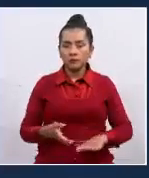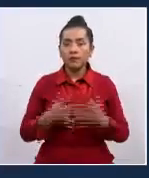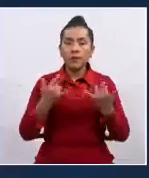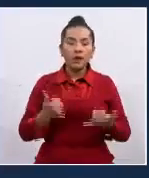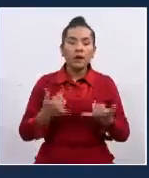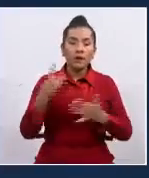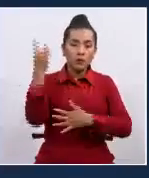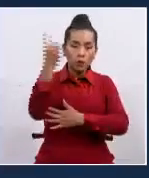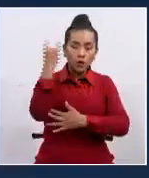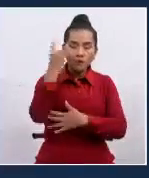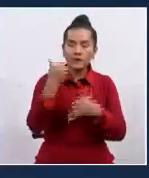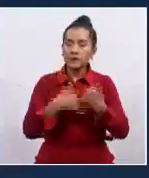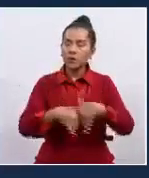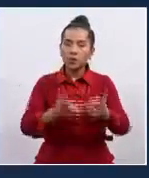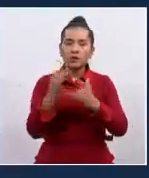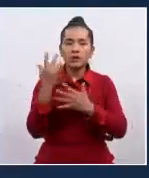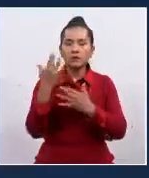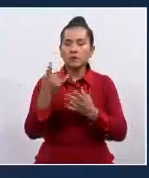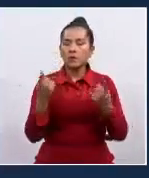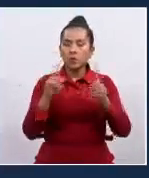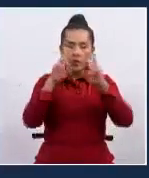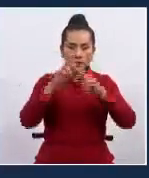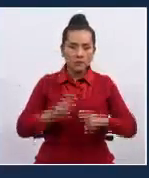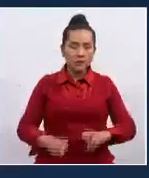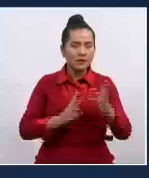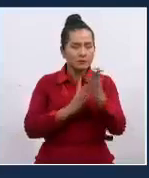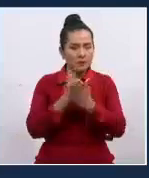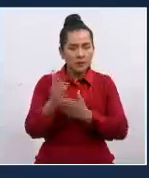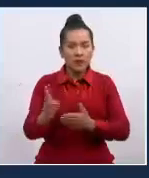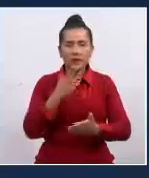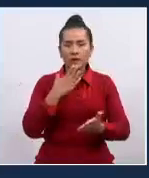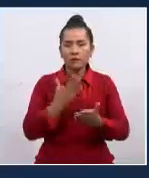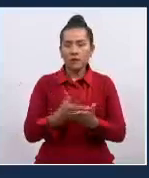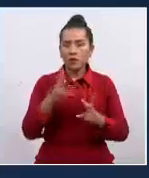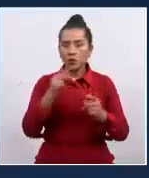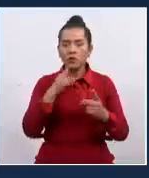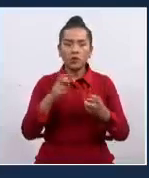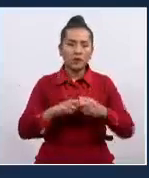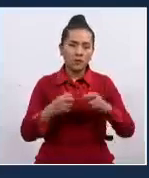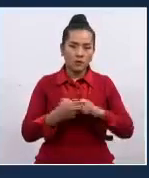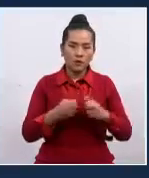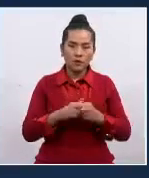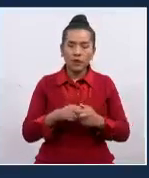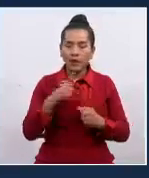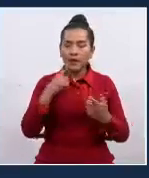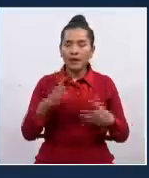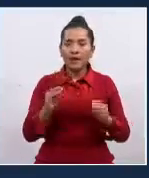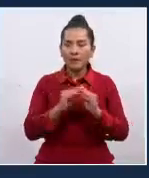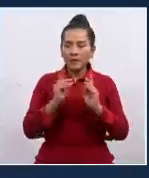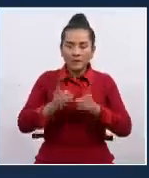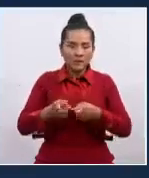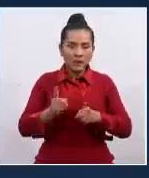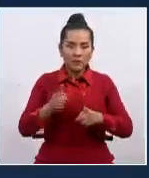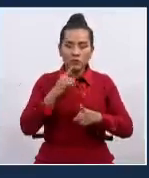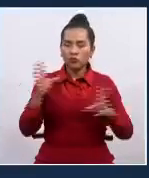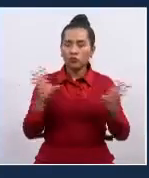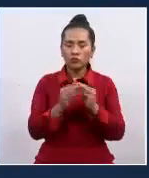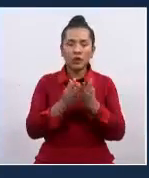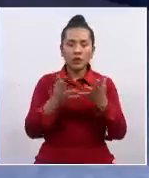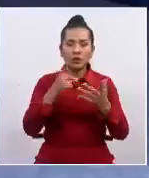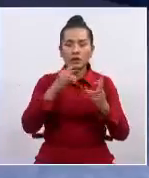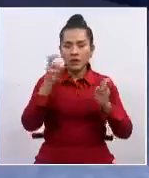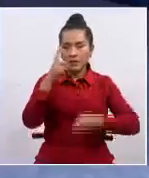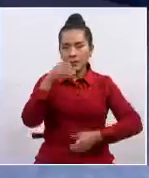Bolivia aún espera una investigación honesta e imparcial sobre lo ocurrido en esa pretendida auditoría